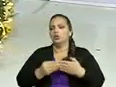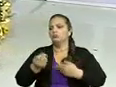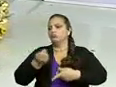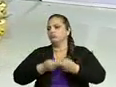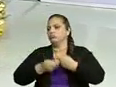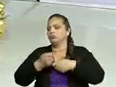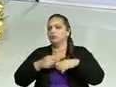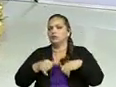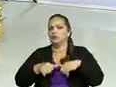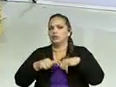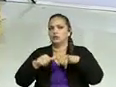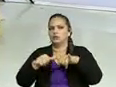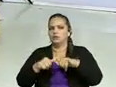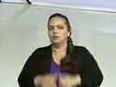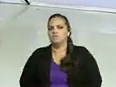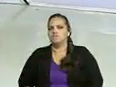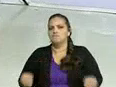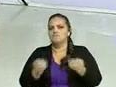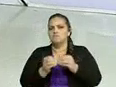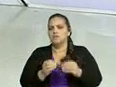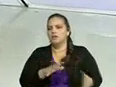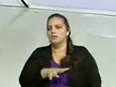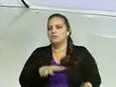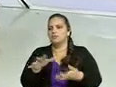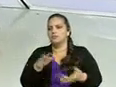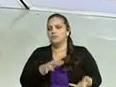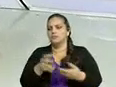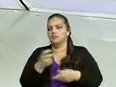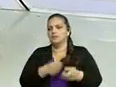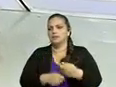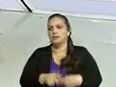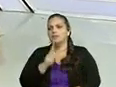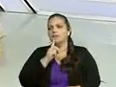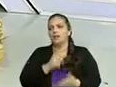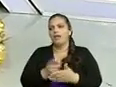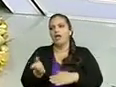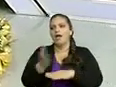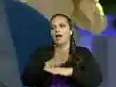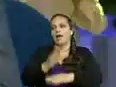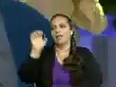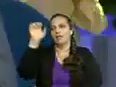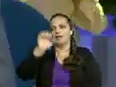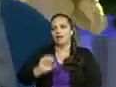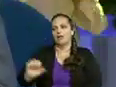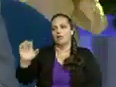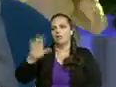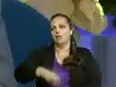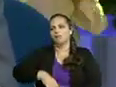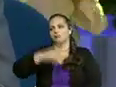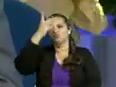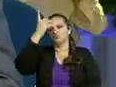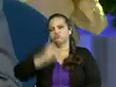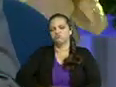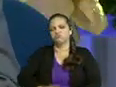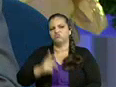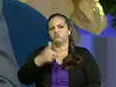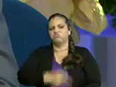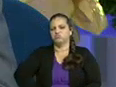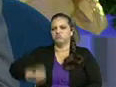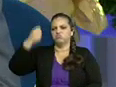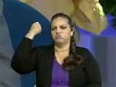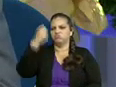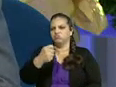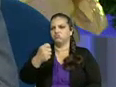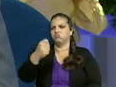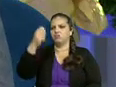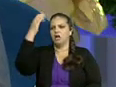mantiene fomentando más exportaciones. La tarjeta amarilla, si bien es cierto, la tenemos con Europa, pero estamos también con la hoja de ruta. Hemos